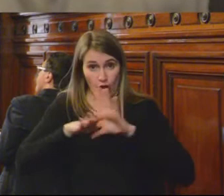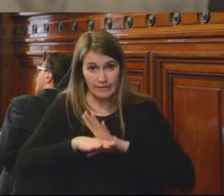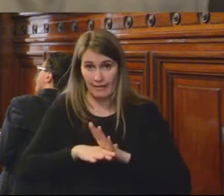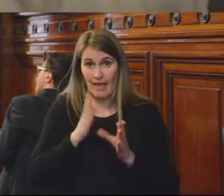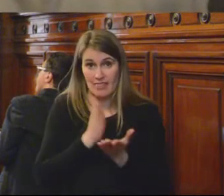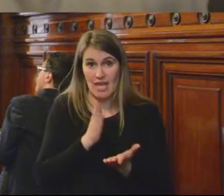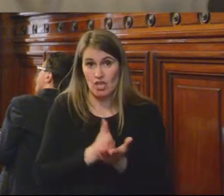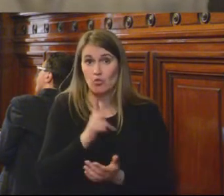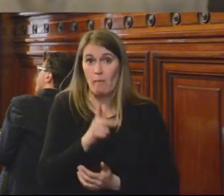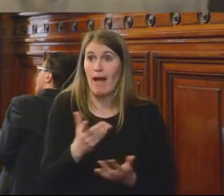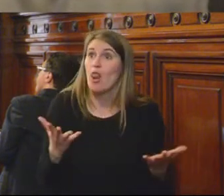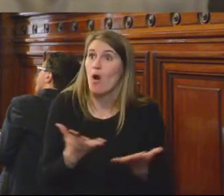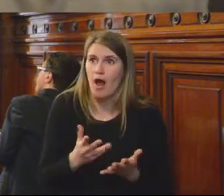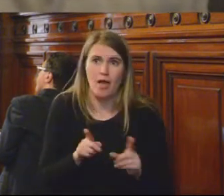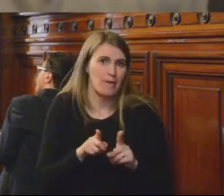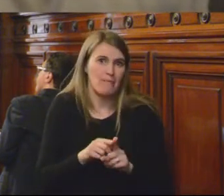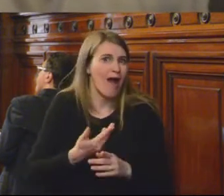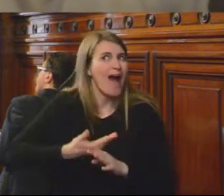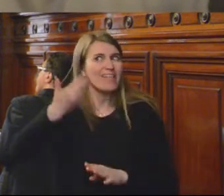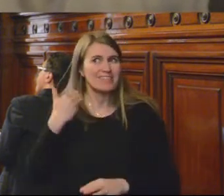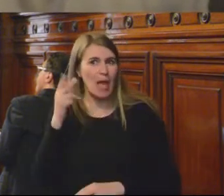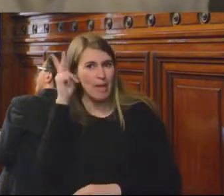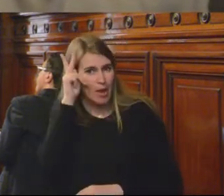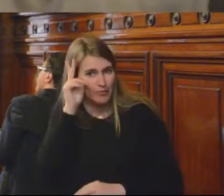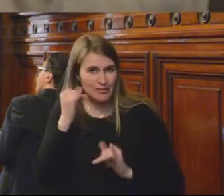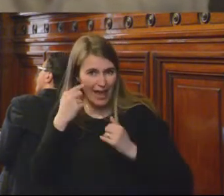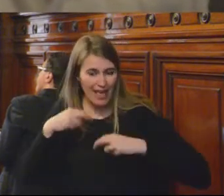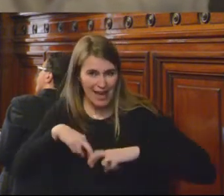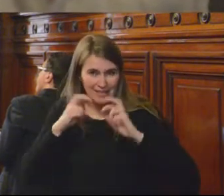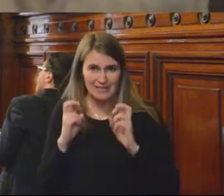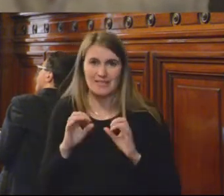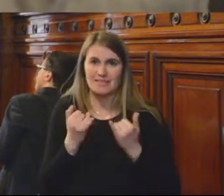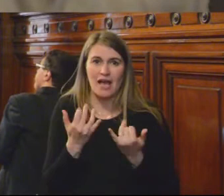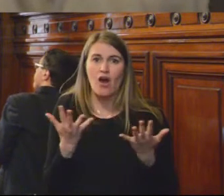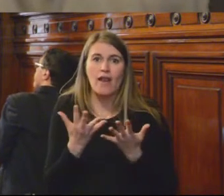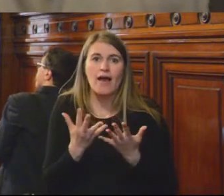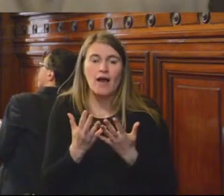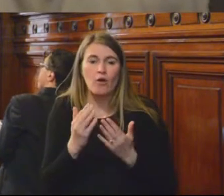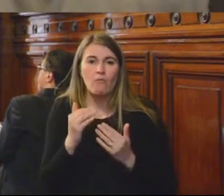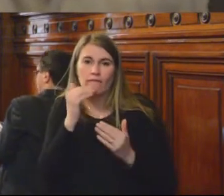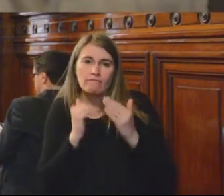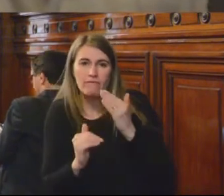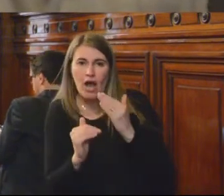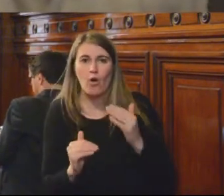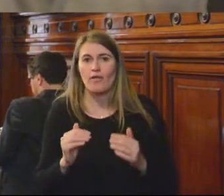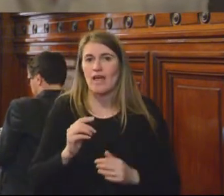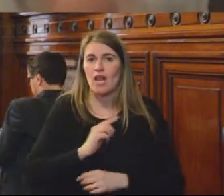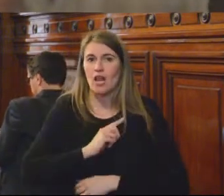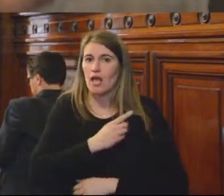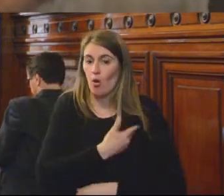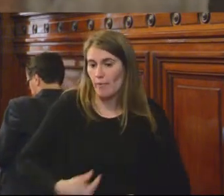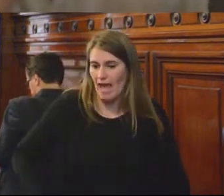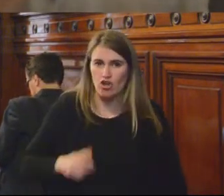para Venezuela. Y cito: el orden jurídico institucional ha sido subordinado a la voluntad del gobierno, quien de manera autoritaria